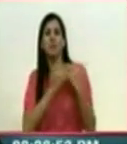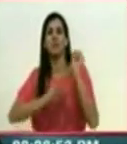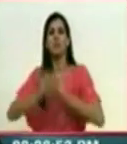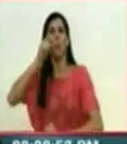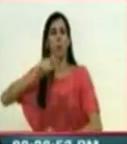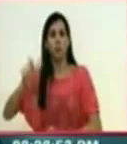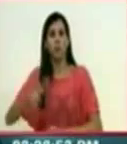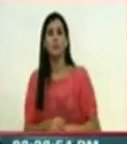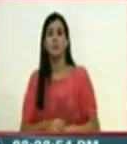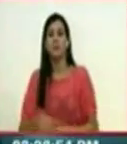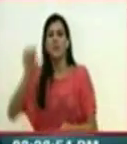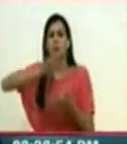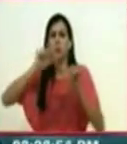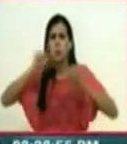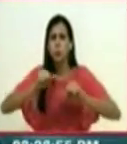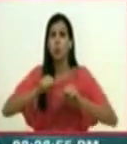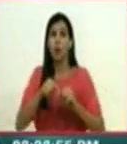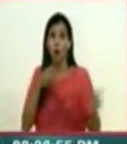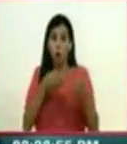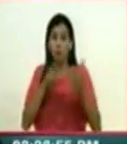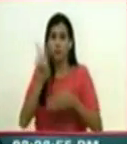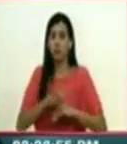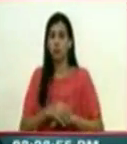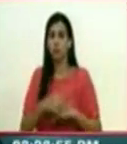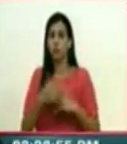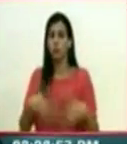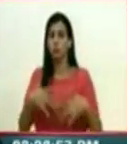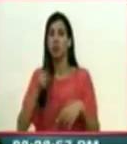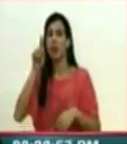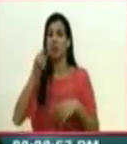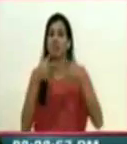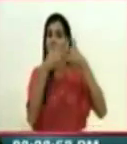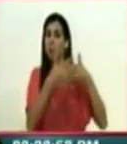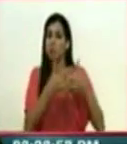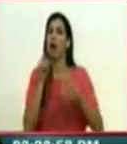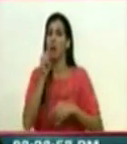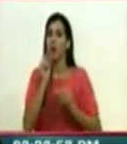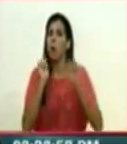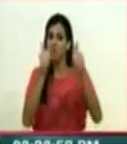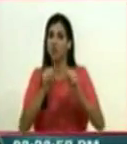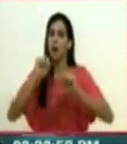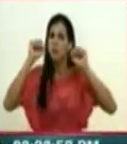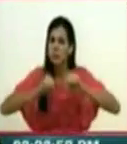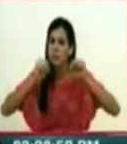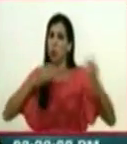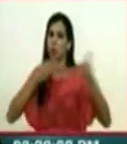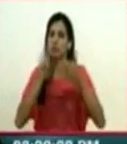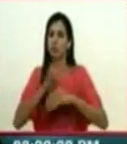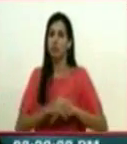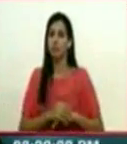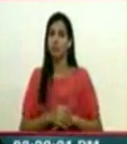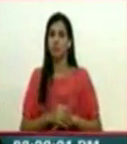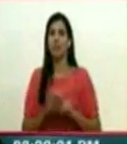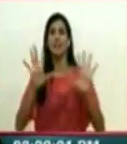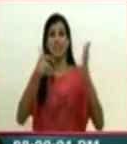el centro de conspiración de ataque hacia Venezuela está en el norte. Durante estos 16 años no ha cesado un minuto